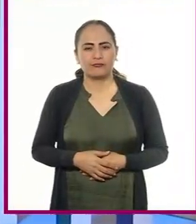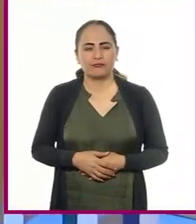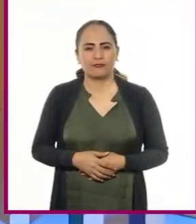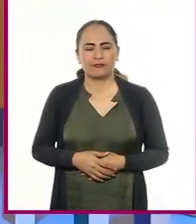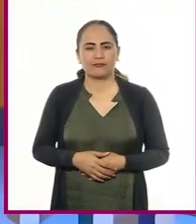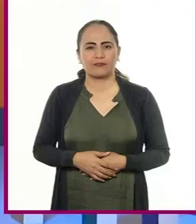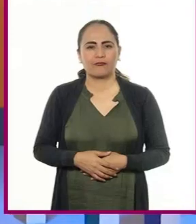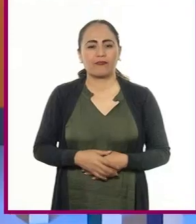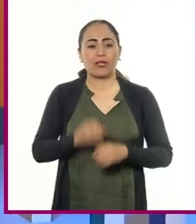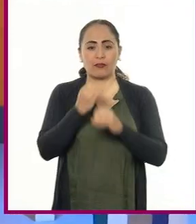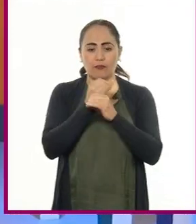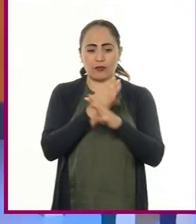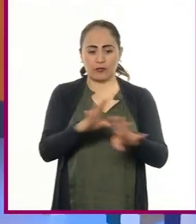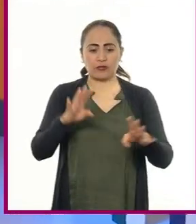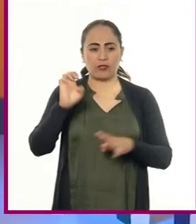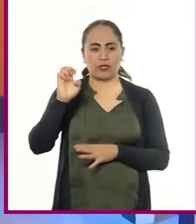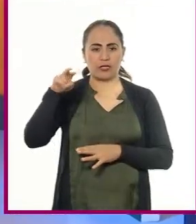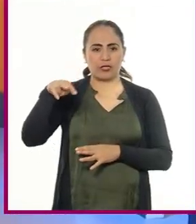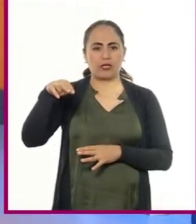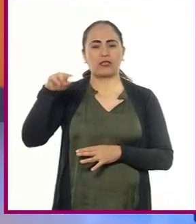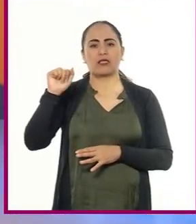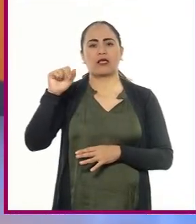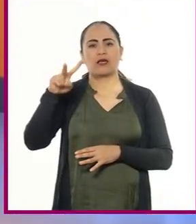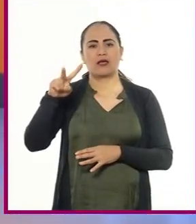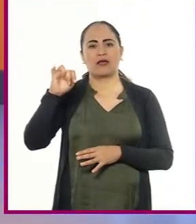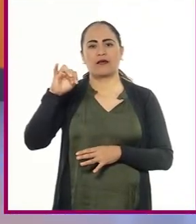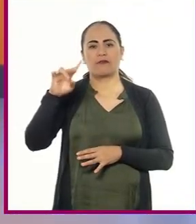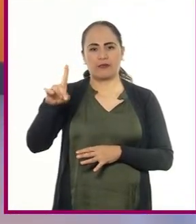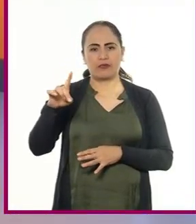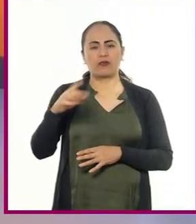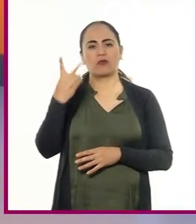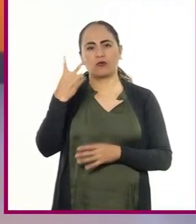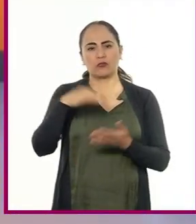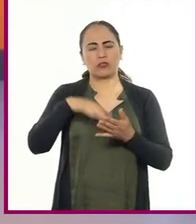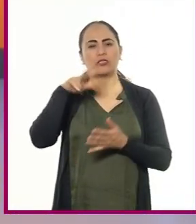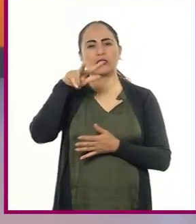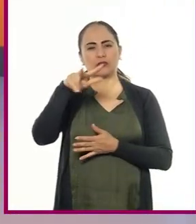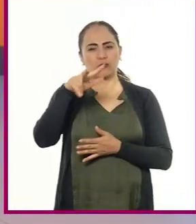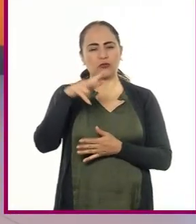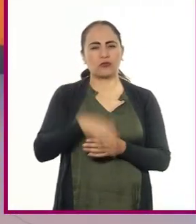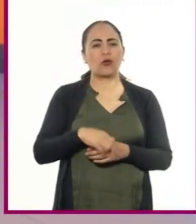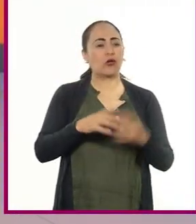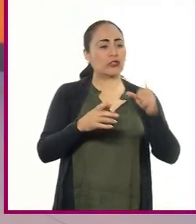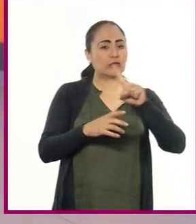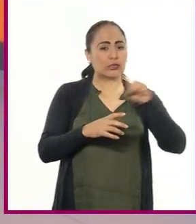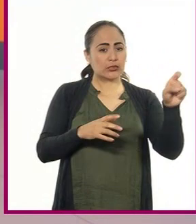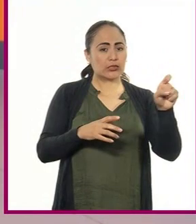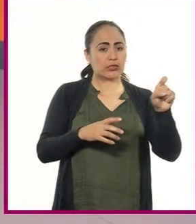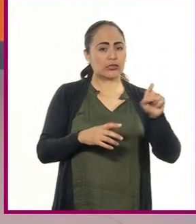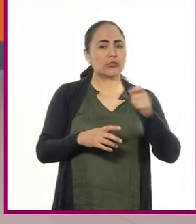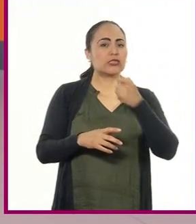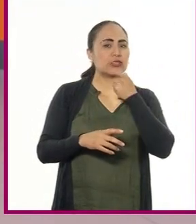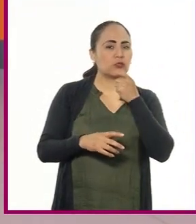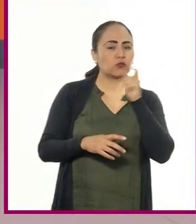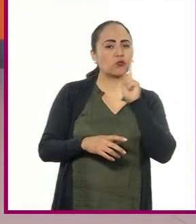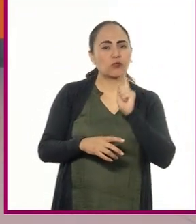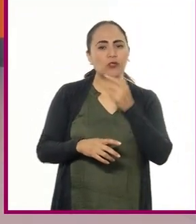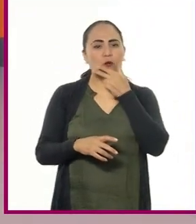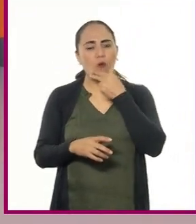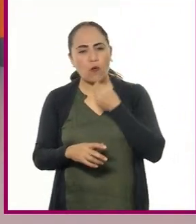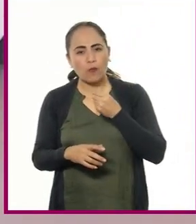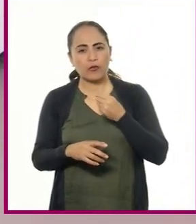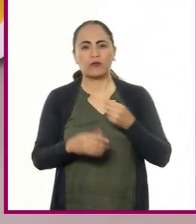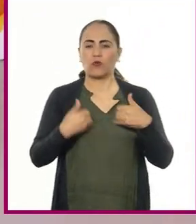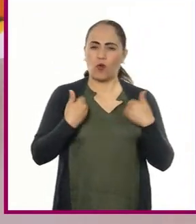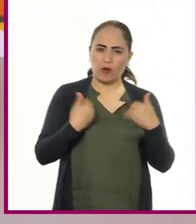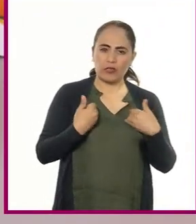Los datos de la ENADID 2018 reflejan que por cada 100 niñas, niños y adolescentes con